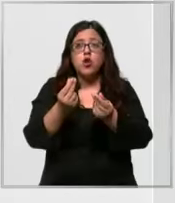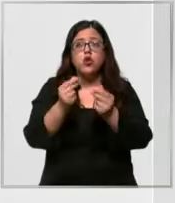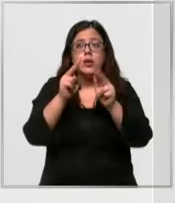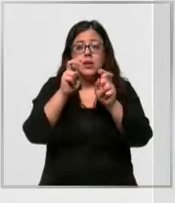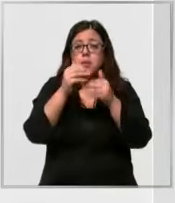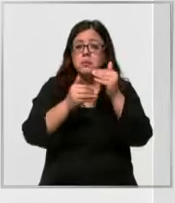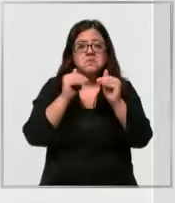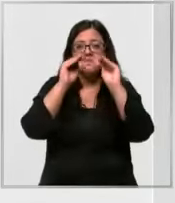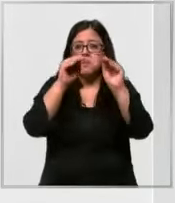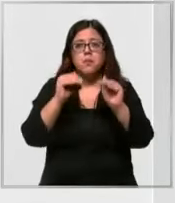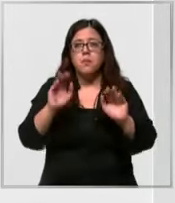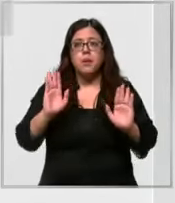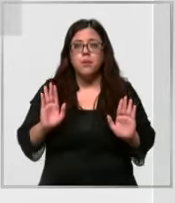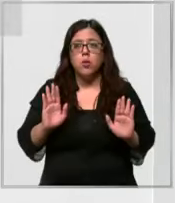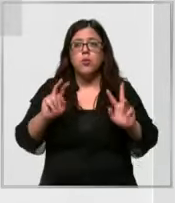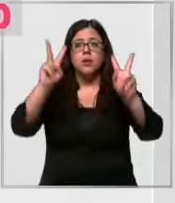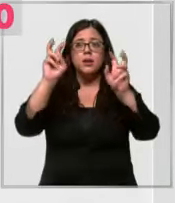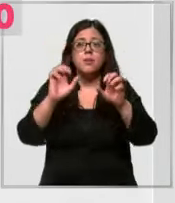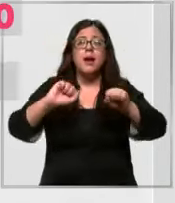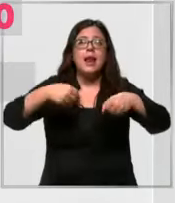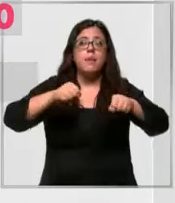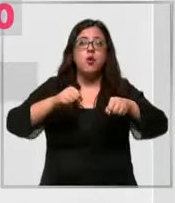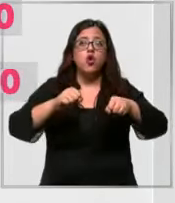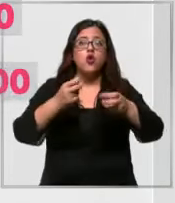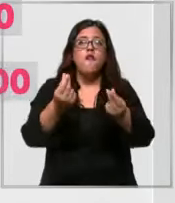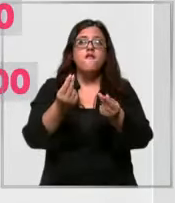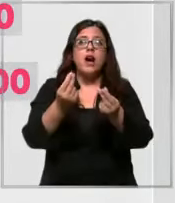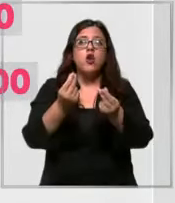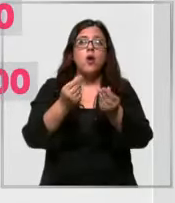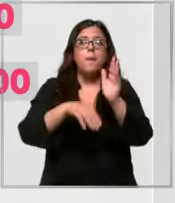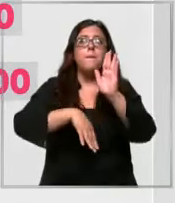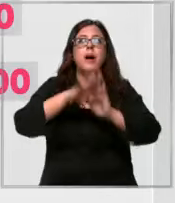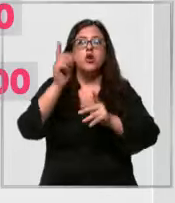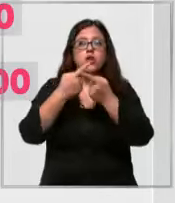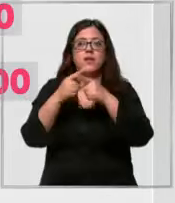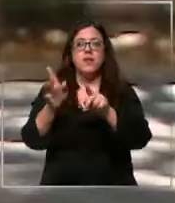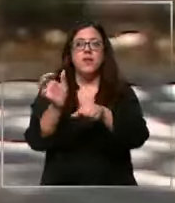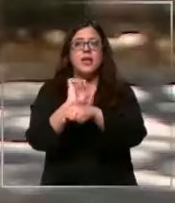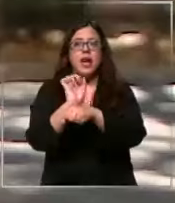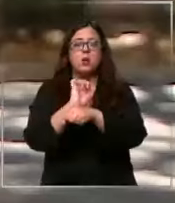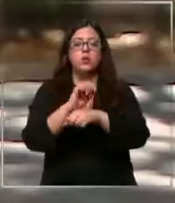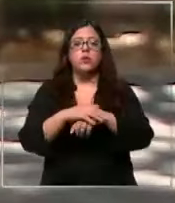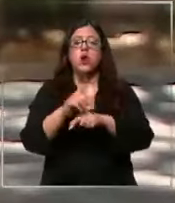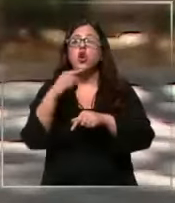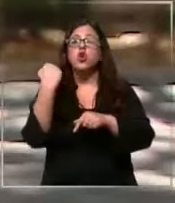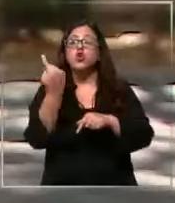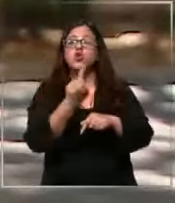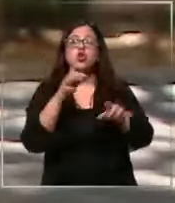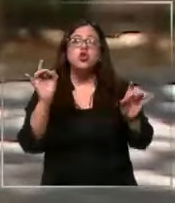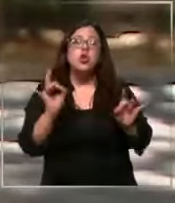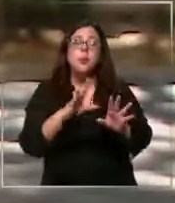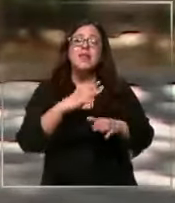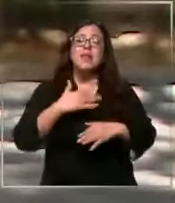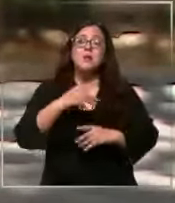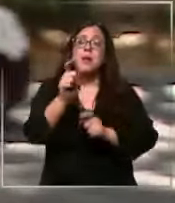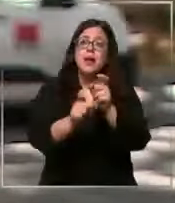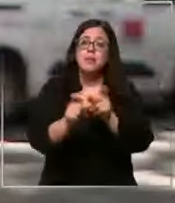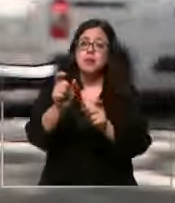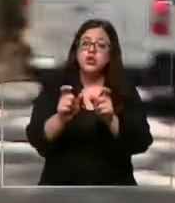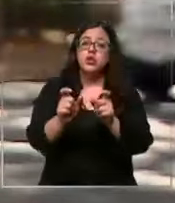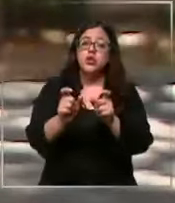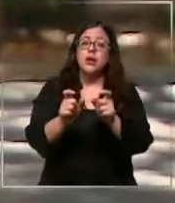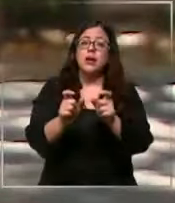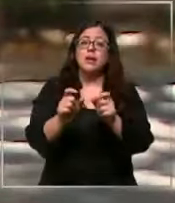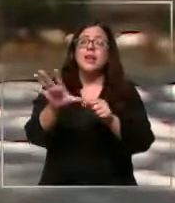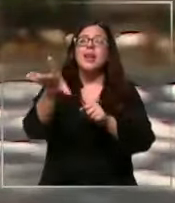seguro es exactamente el mismo. En el caso de las motos, el precio es mucho más elevado en comparación con los automóviles. Lo que nosotros queremos es que el usuario, el asegurado, es